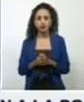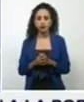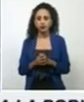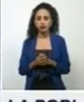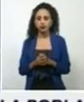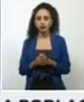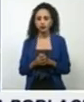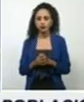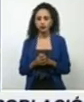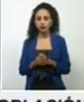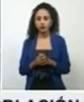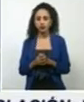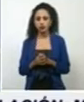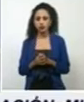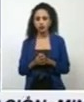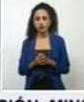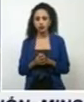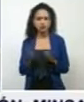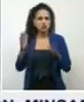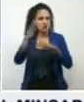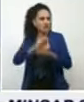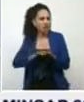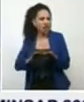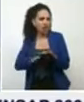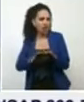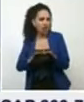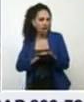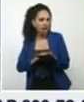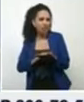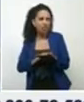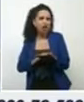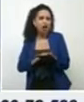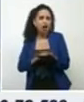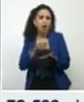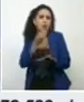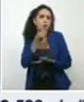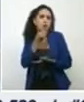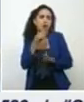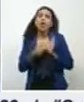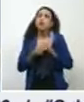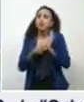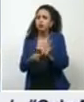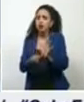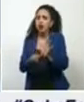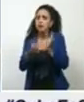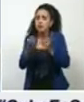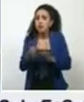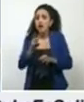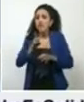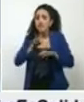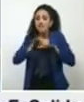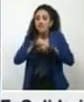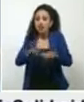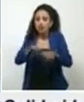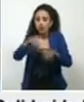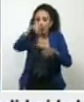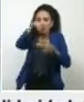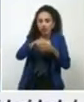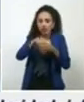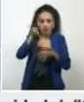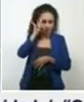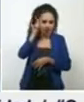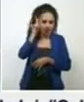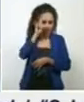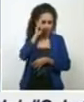trazas del RNA viral que pueda demostrar la presencia del virus en la leche de una de las pacientes.